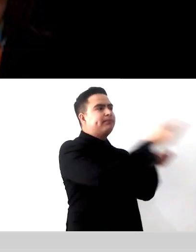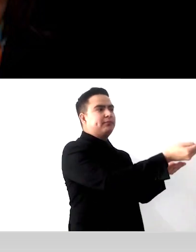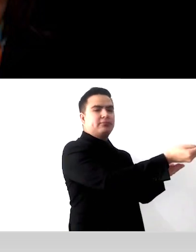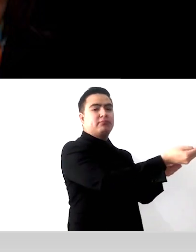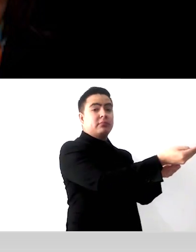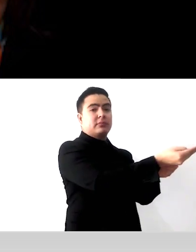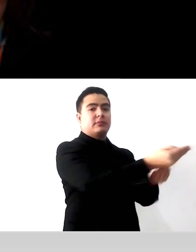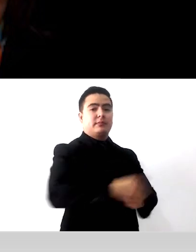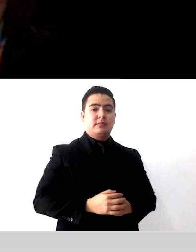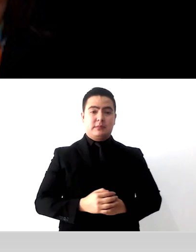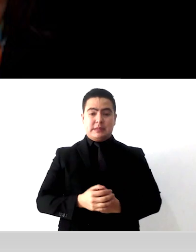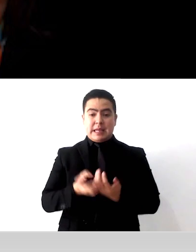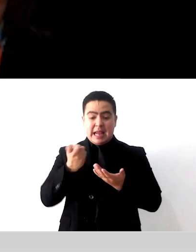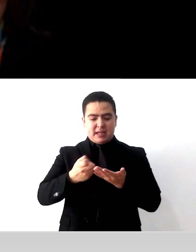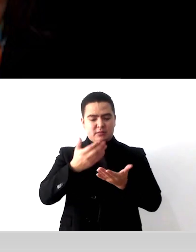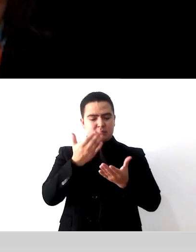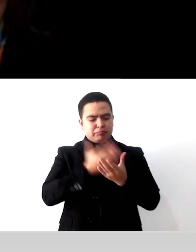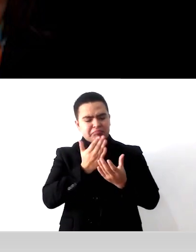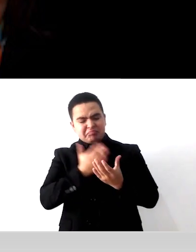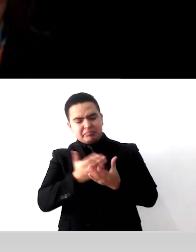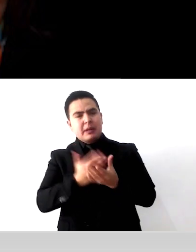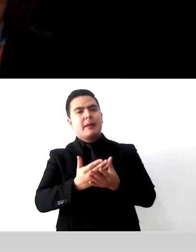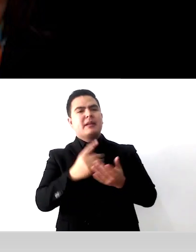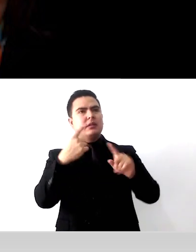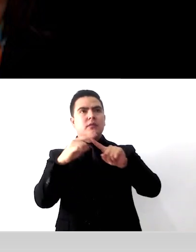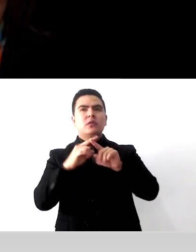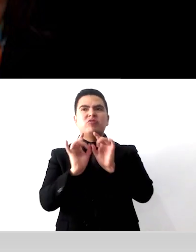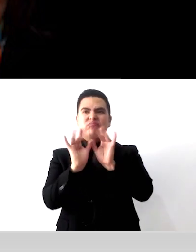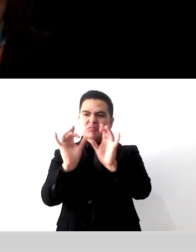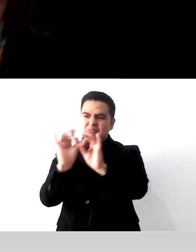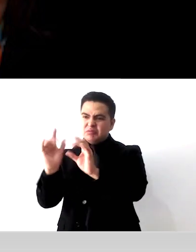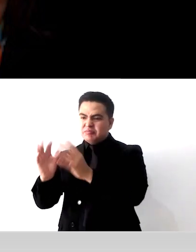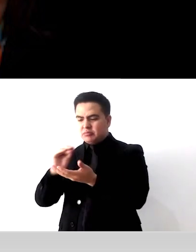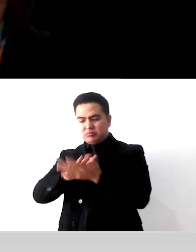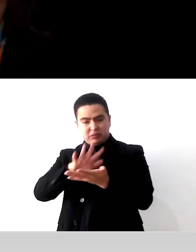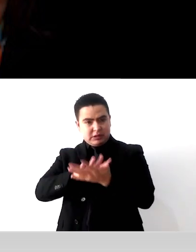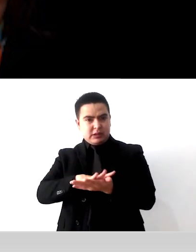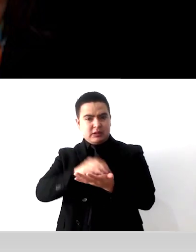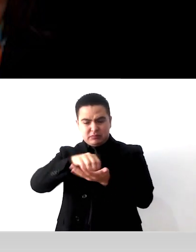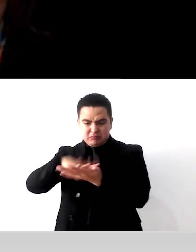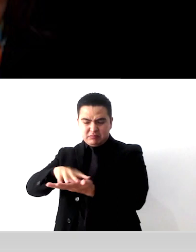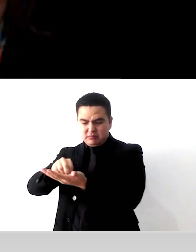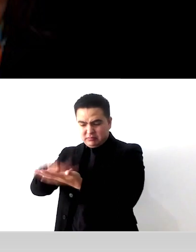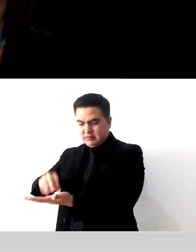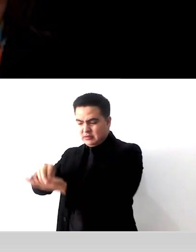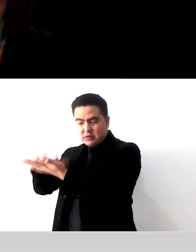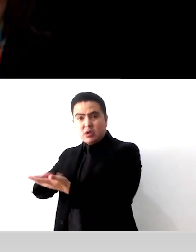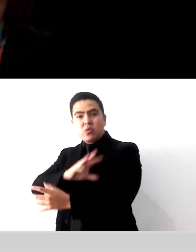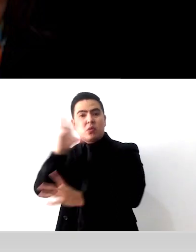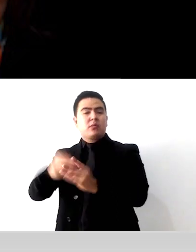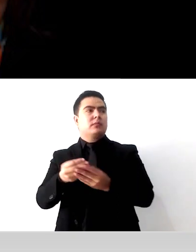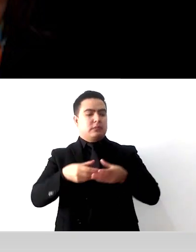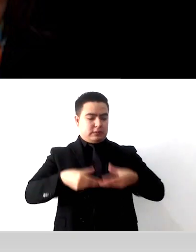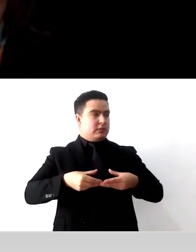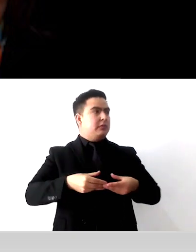pruebas. Junten toda la documentación, las evidencias para sustentar